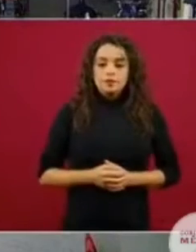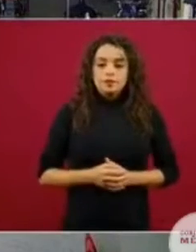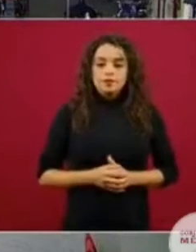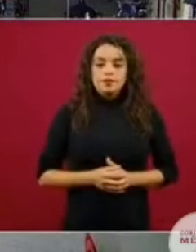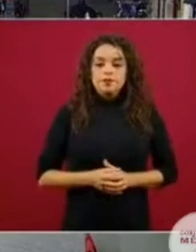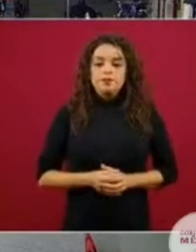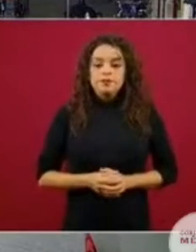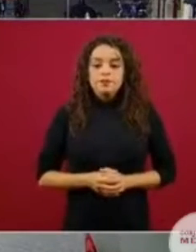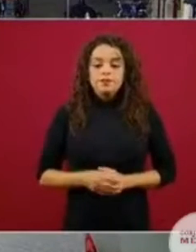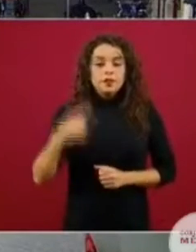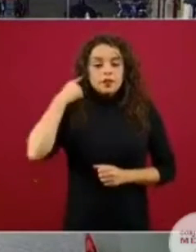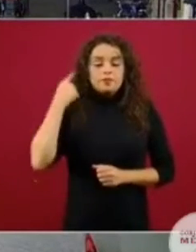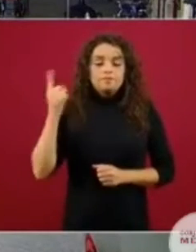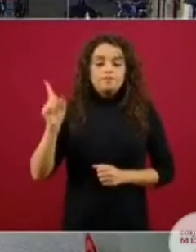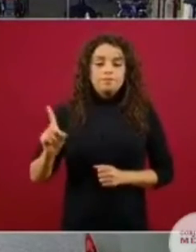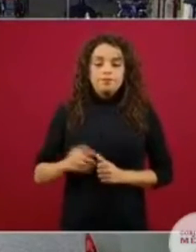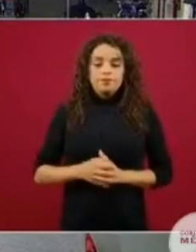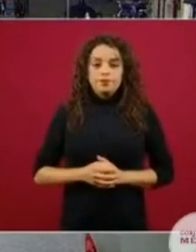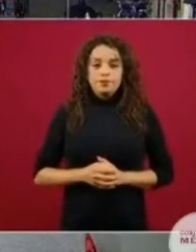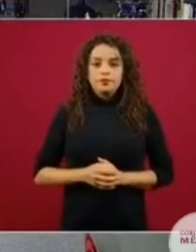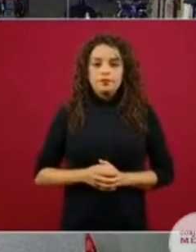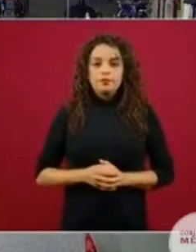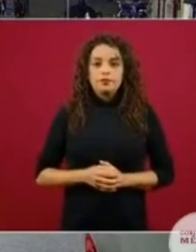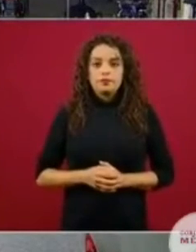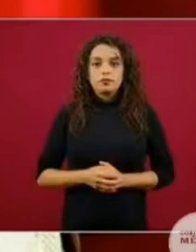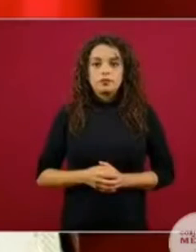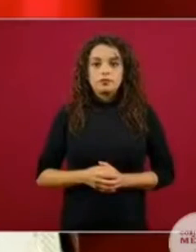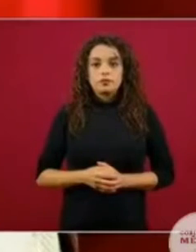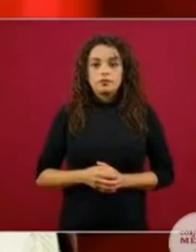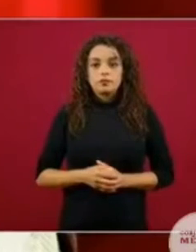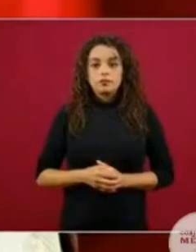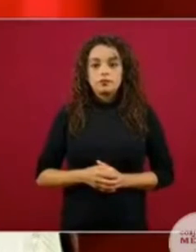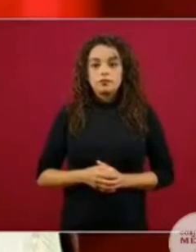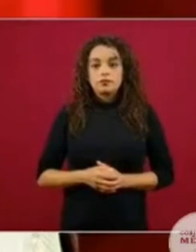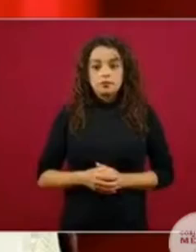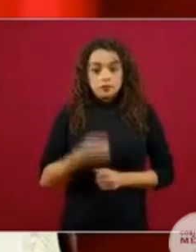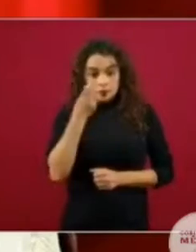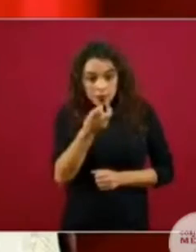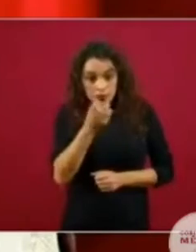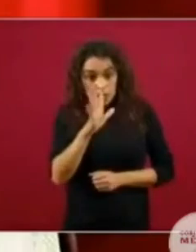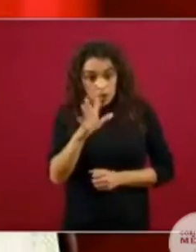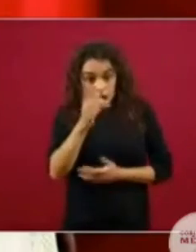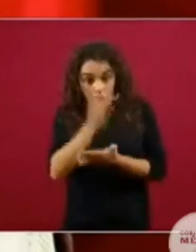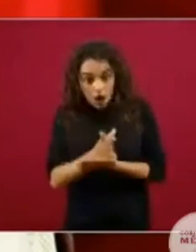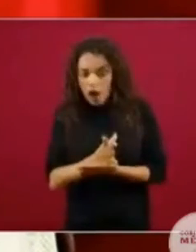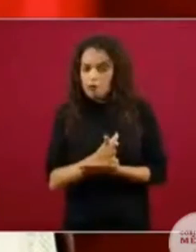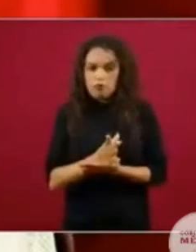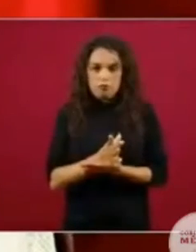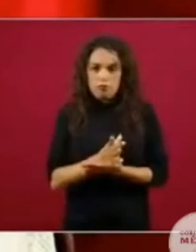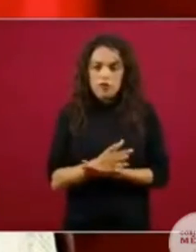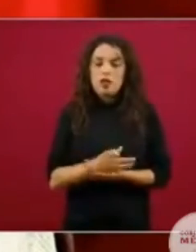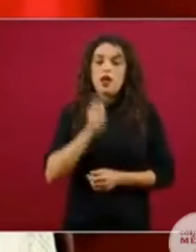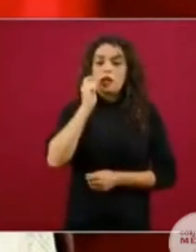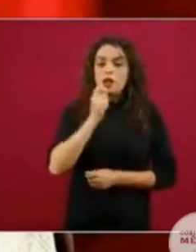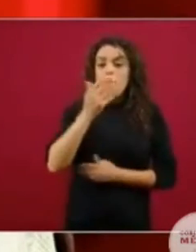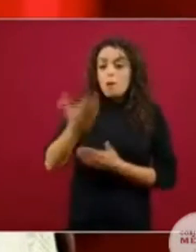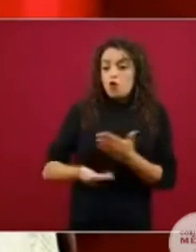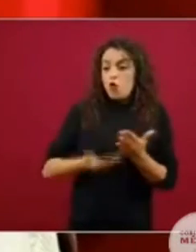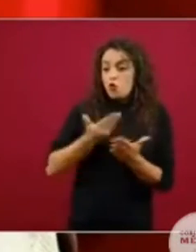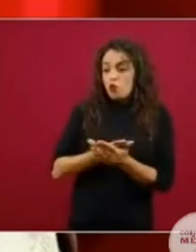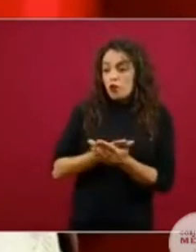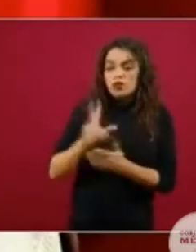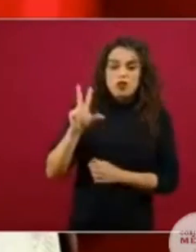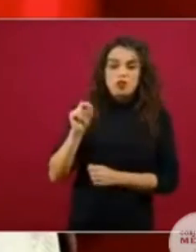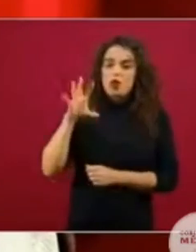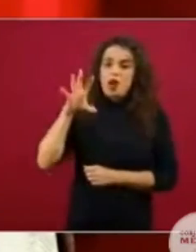no no es directamente ahí sí hay voces que lo señale que no alcanza con la propuesta inicial sino